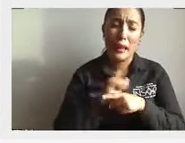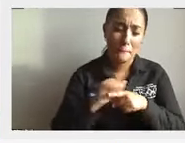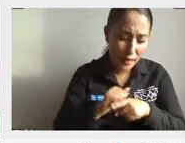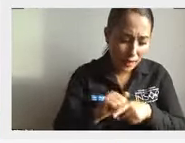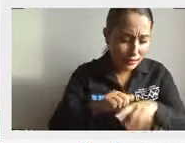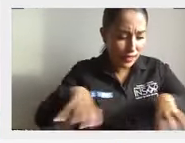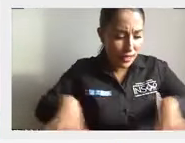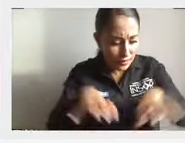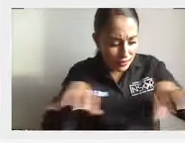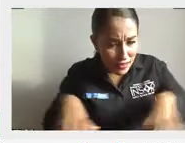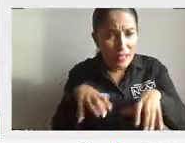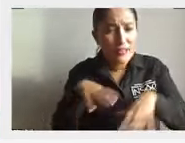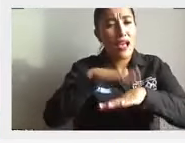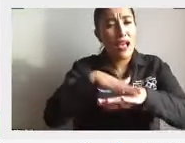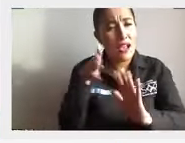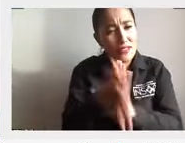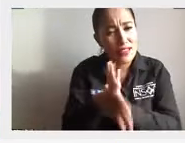con personas